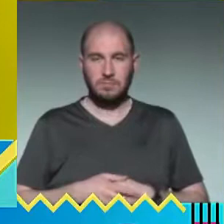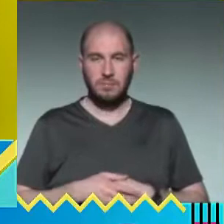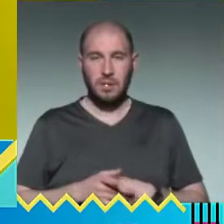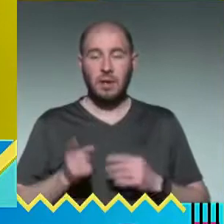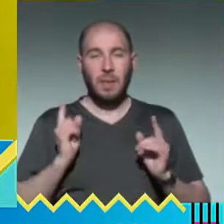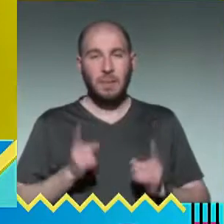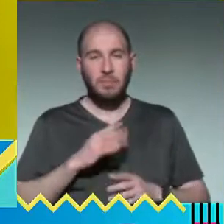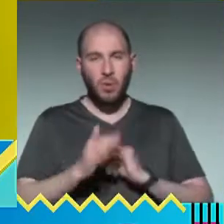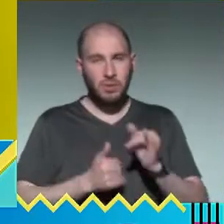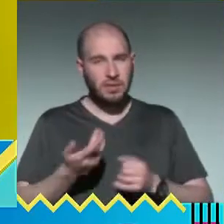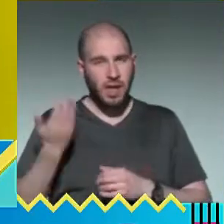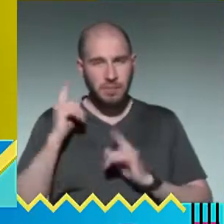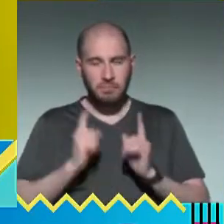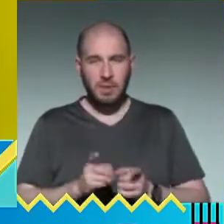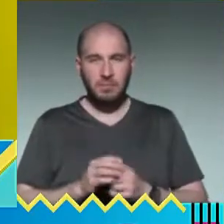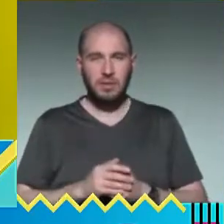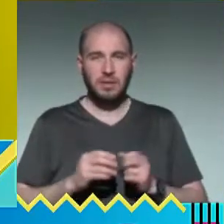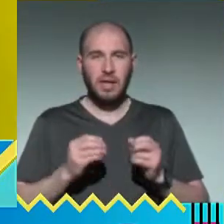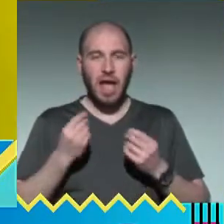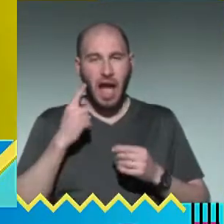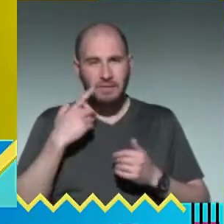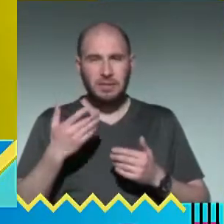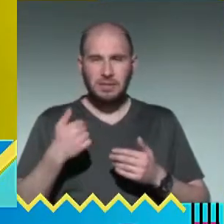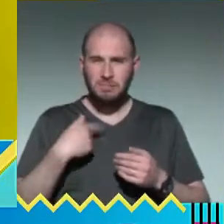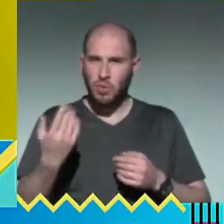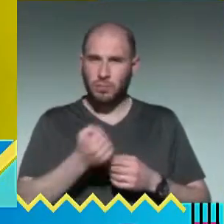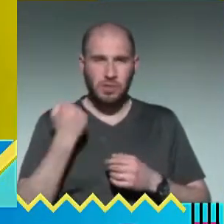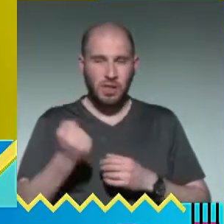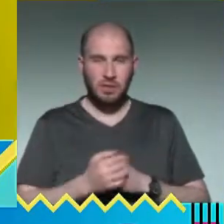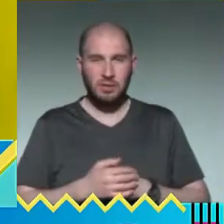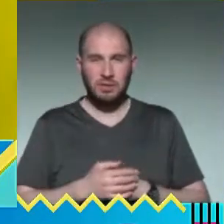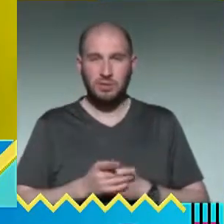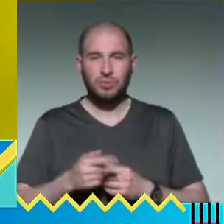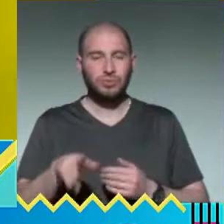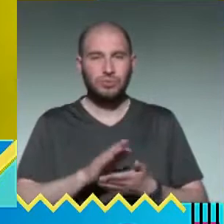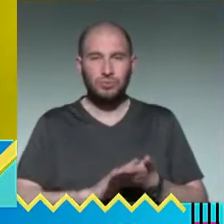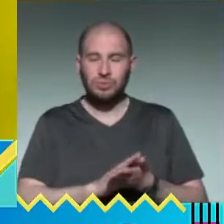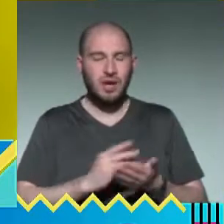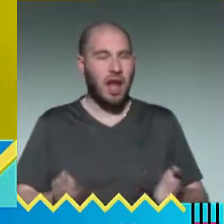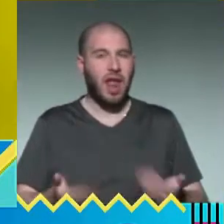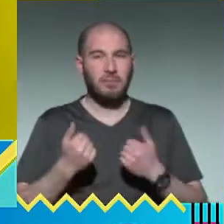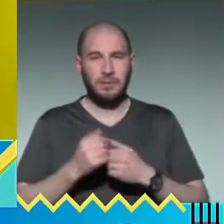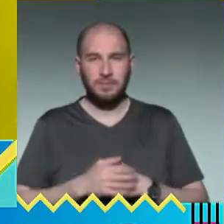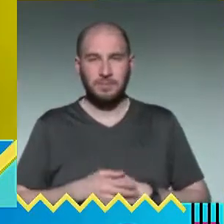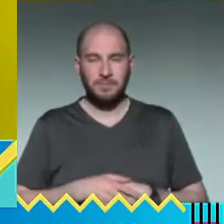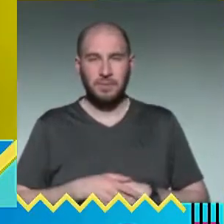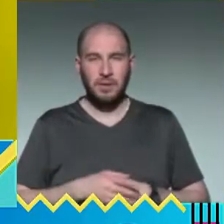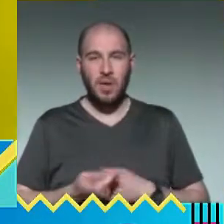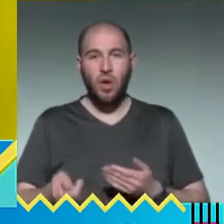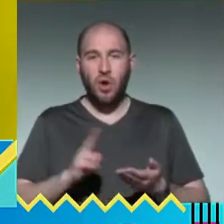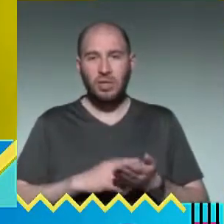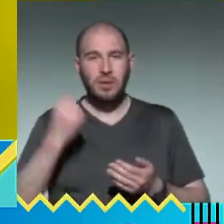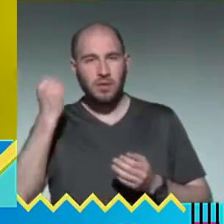un poco a lo que decía antes. El tema es, para mí central, es que salgamos lo más rápido posible de esto, que vuelva a